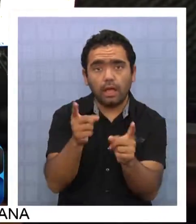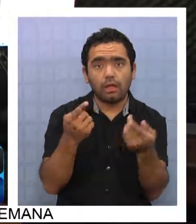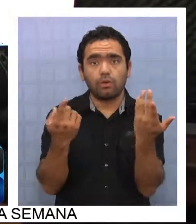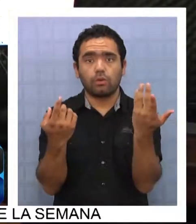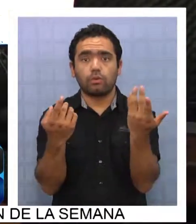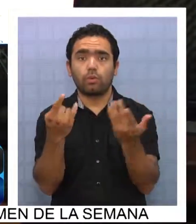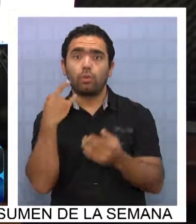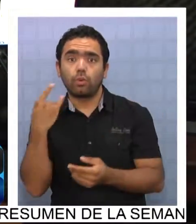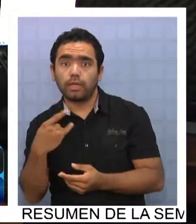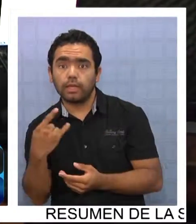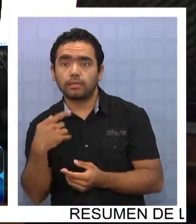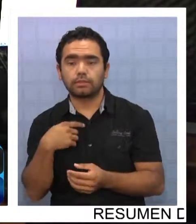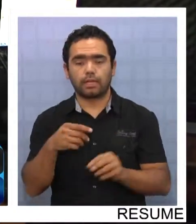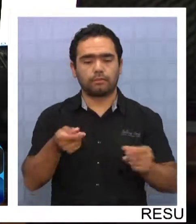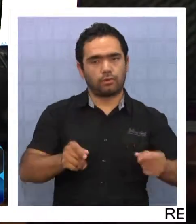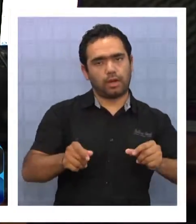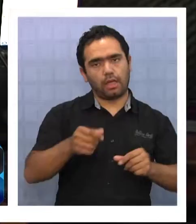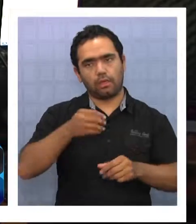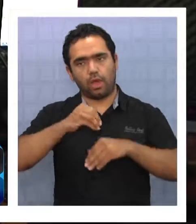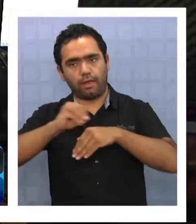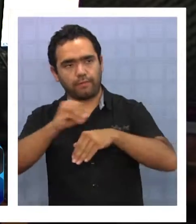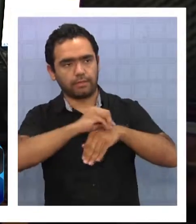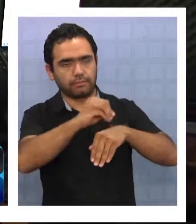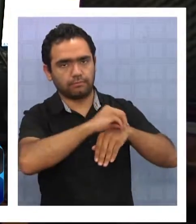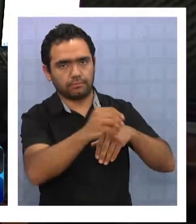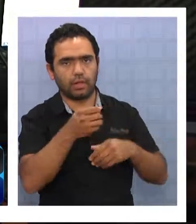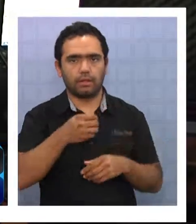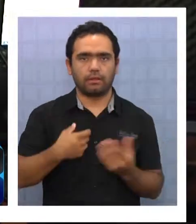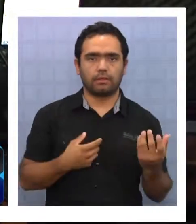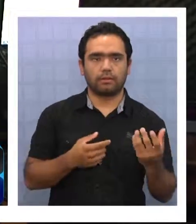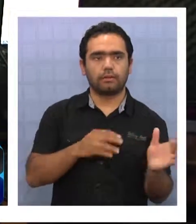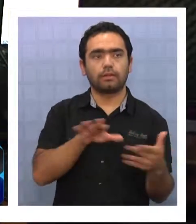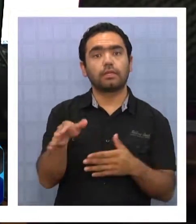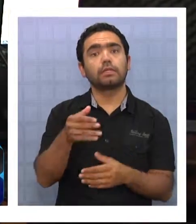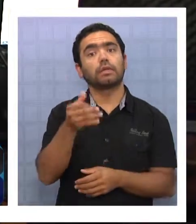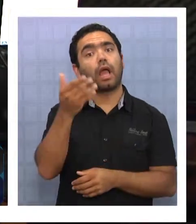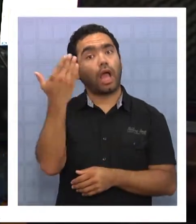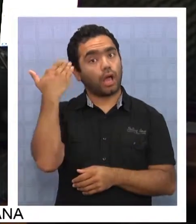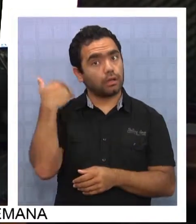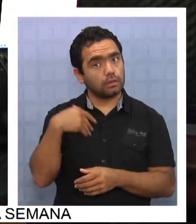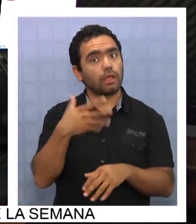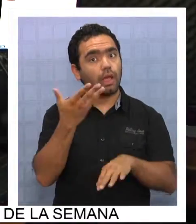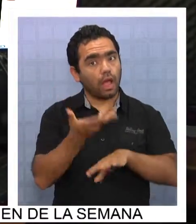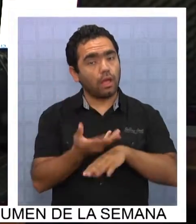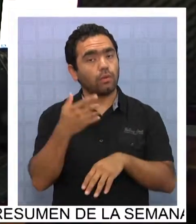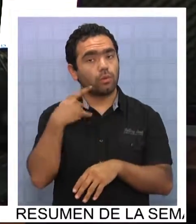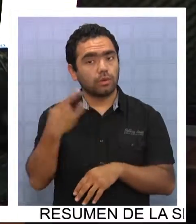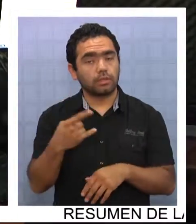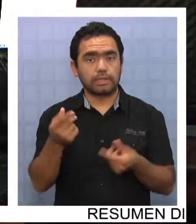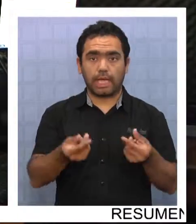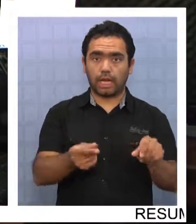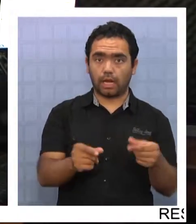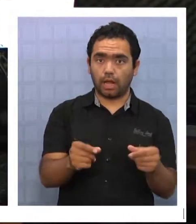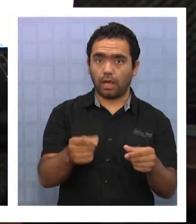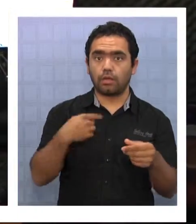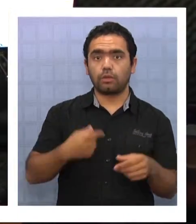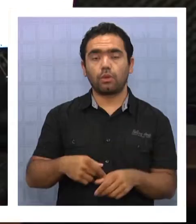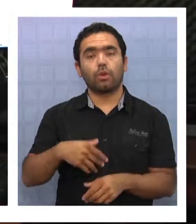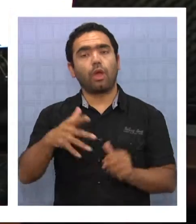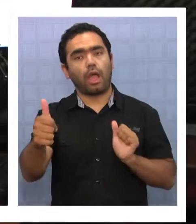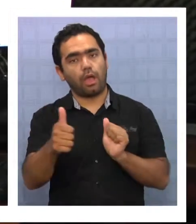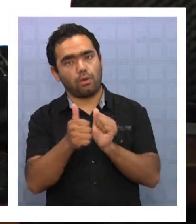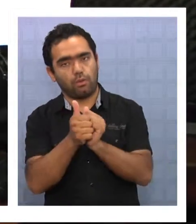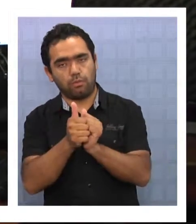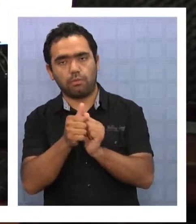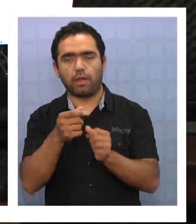pocos días hemos estado con situaciones de emergencia y fíjate que la radio ha sido de gran utilidad para poder acompañar a las